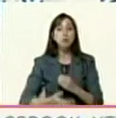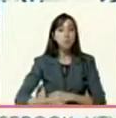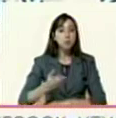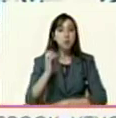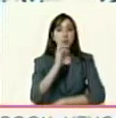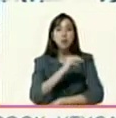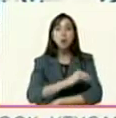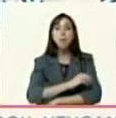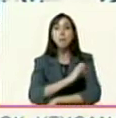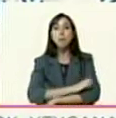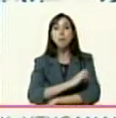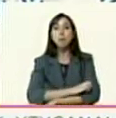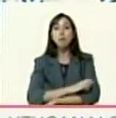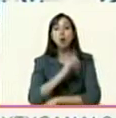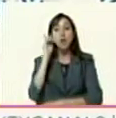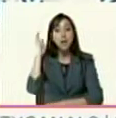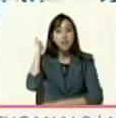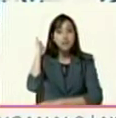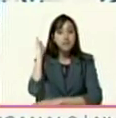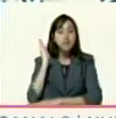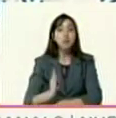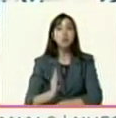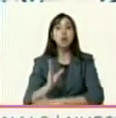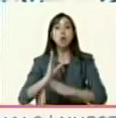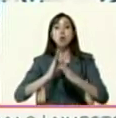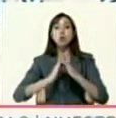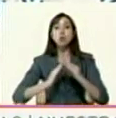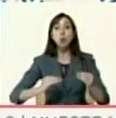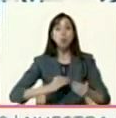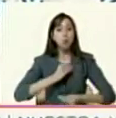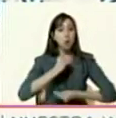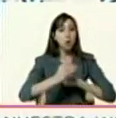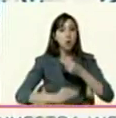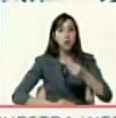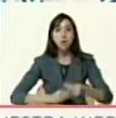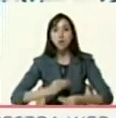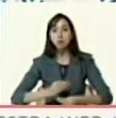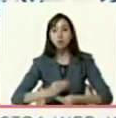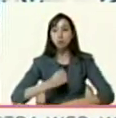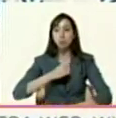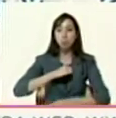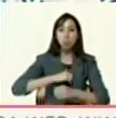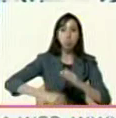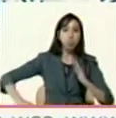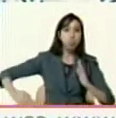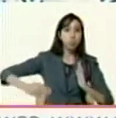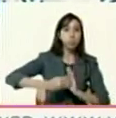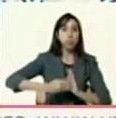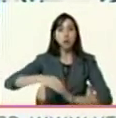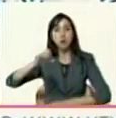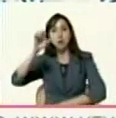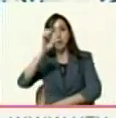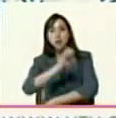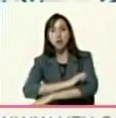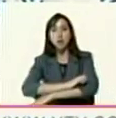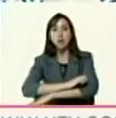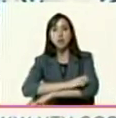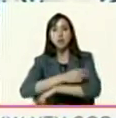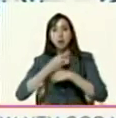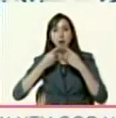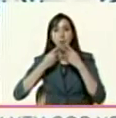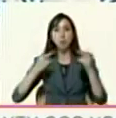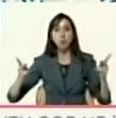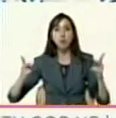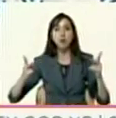previene, investiga y sanciona los hechos que atentan contra la ética pública, la moral administrativa, así como